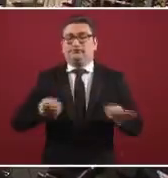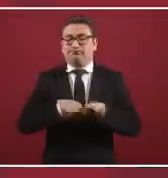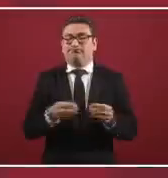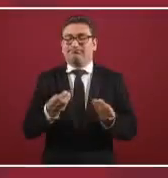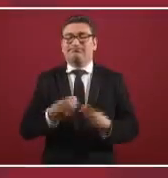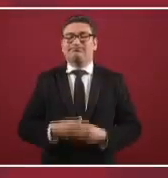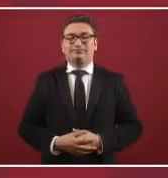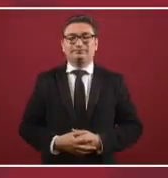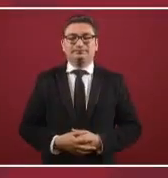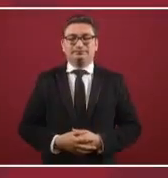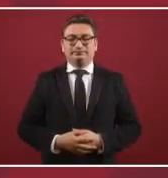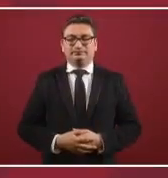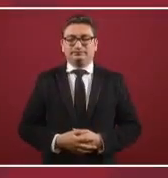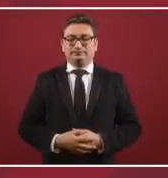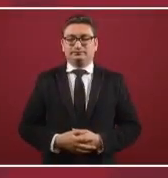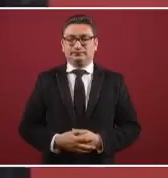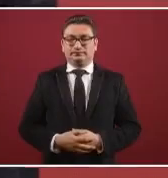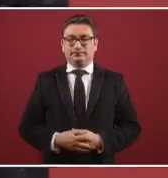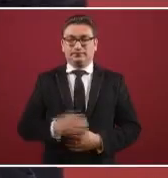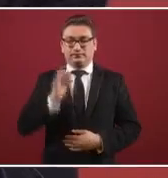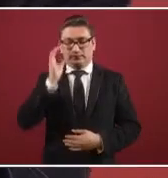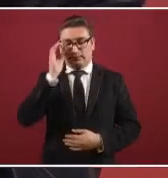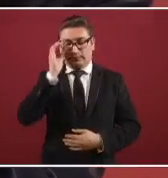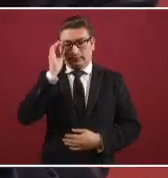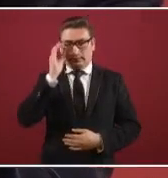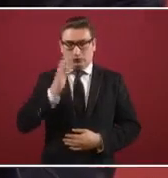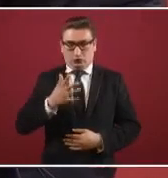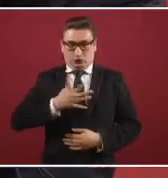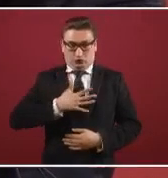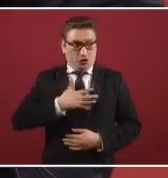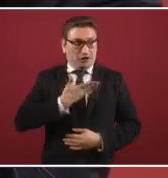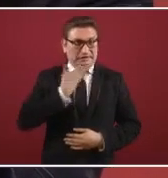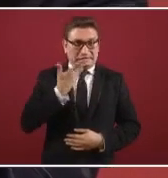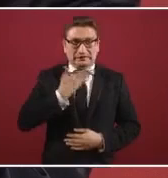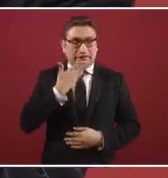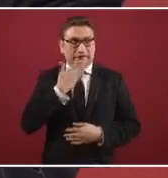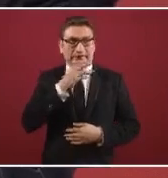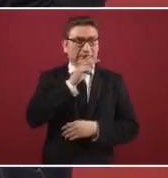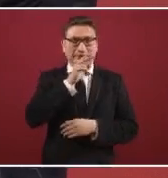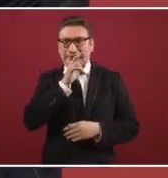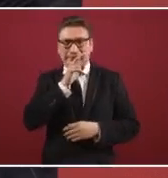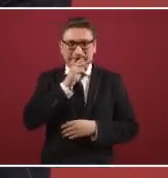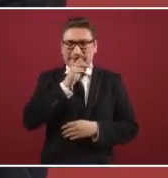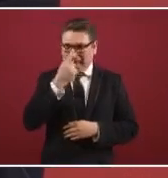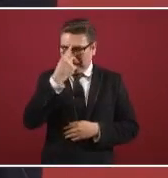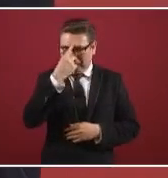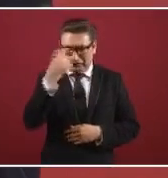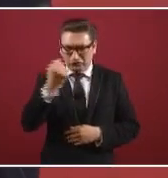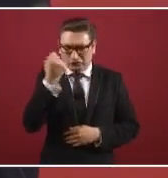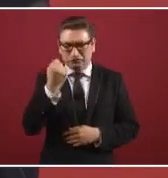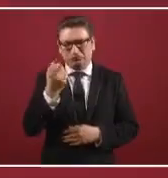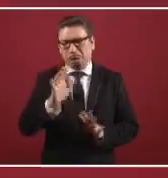sea, no es superstición, pero